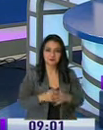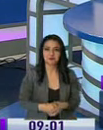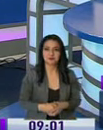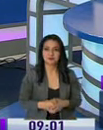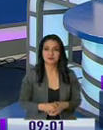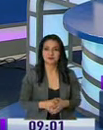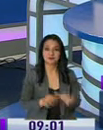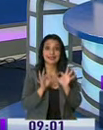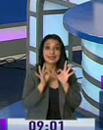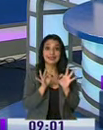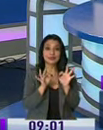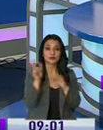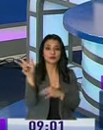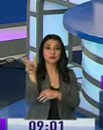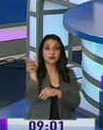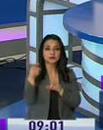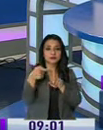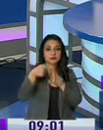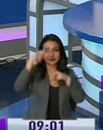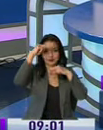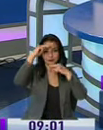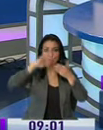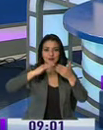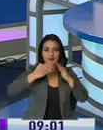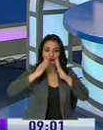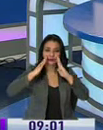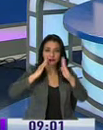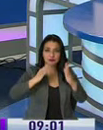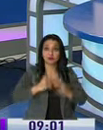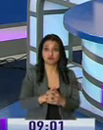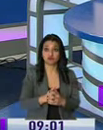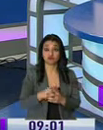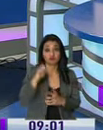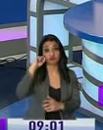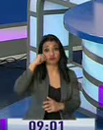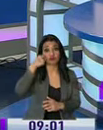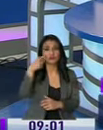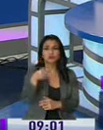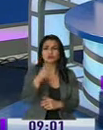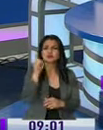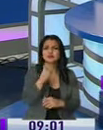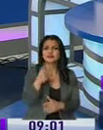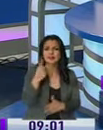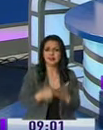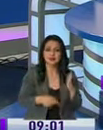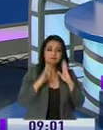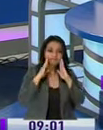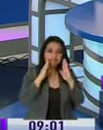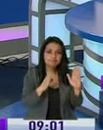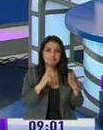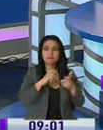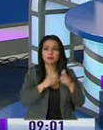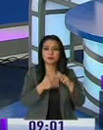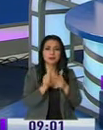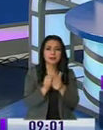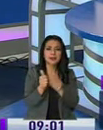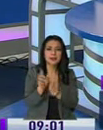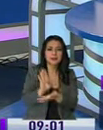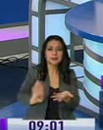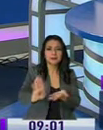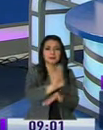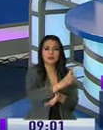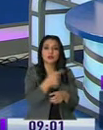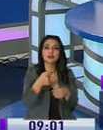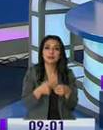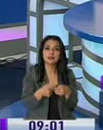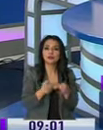están retransmitiendo el primer noticiero de la comunidad. Recuerde que nosotros estamos pendientes siempre de sus necesidades, los problemas que hay en cada sector de la